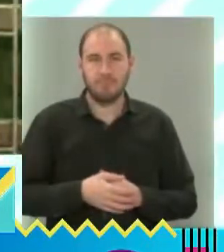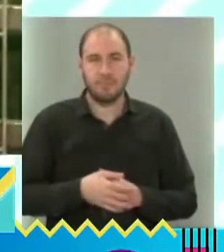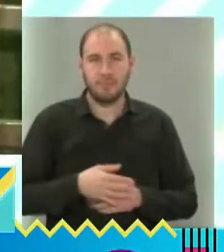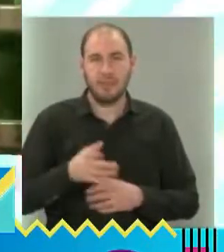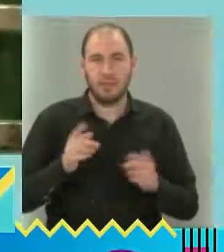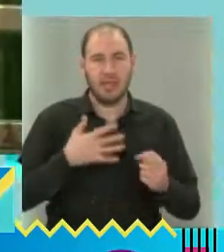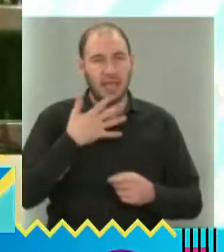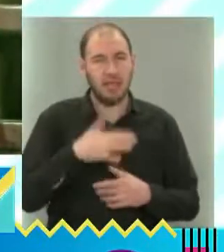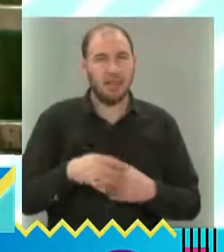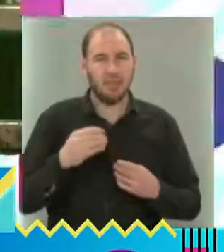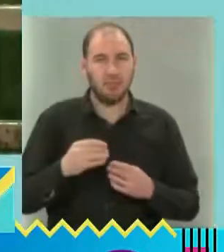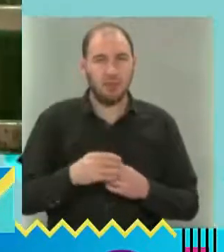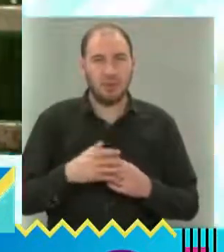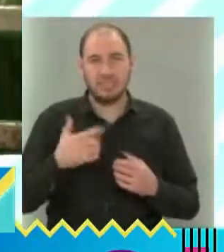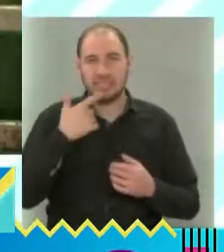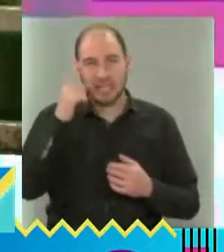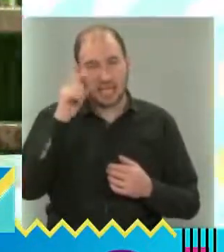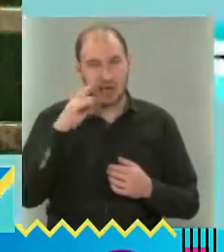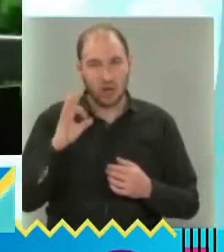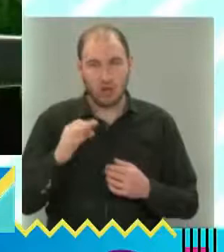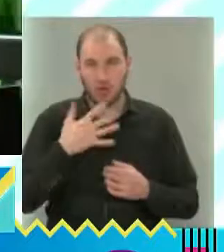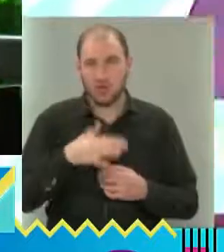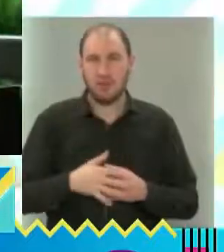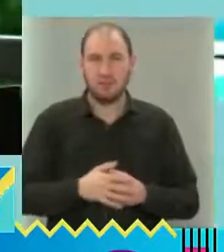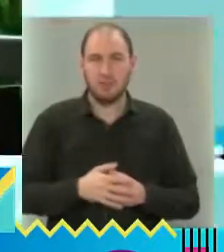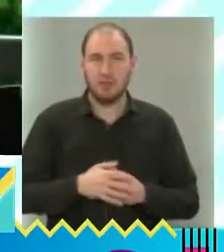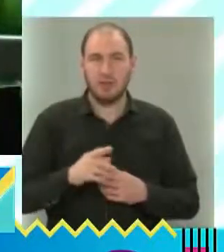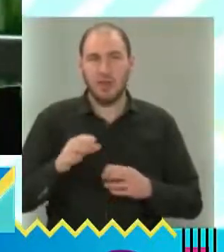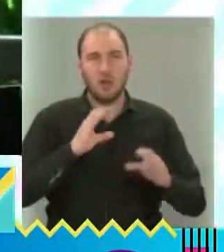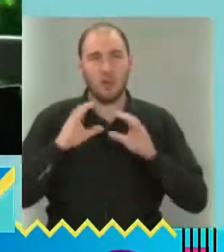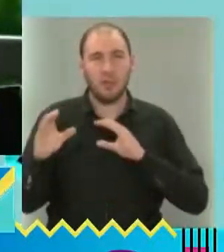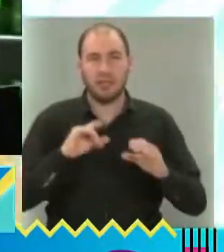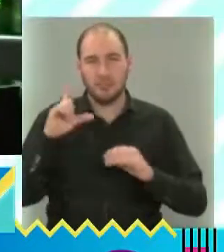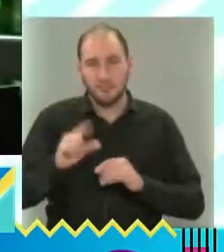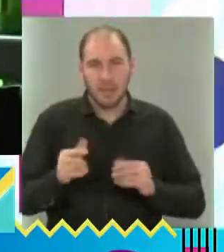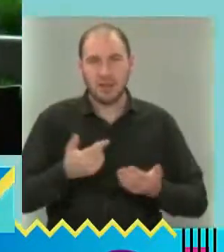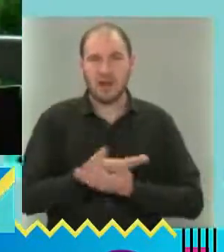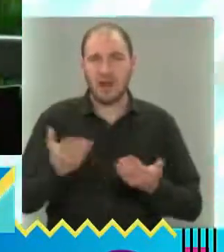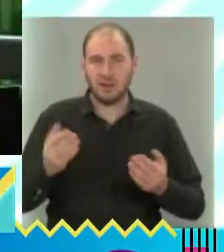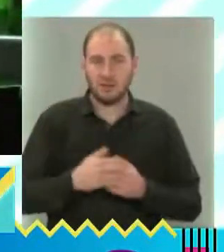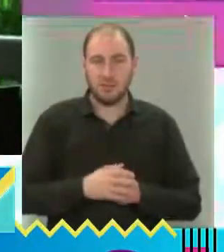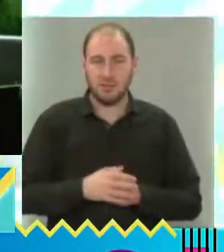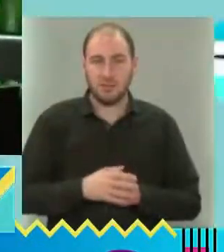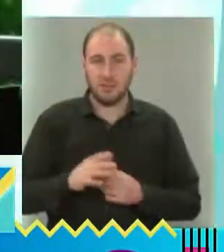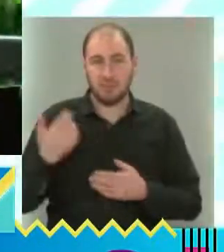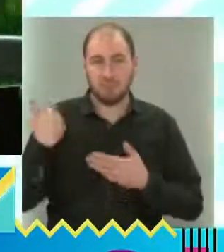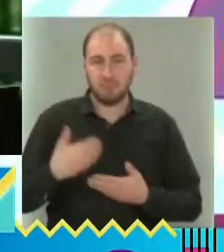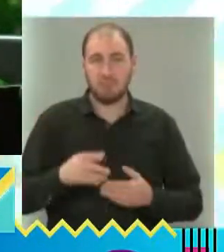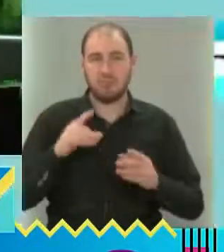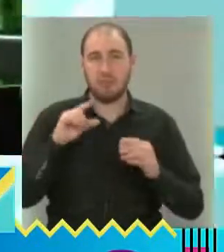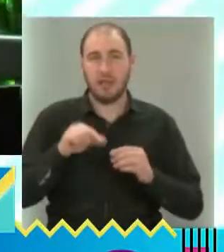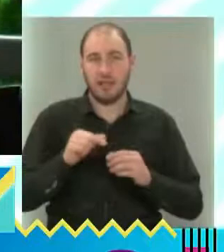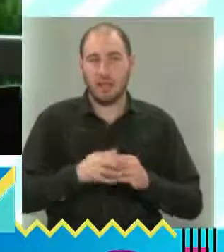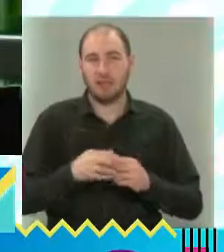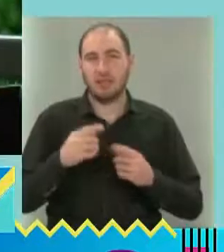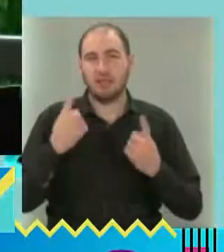disintiendo un poquito con Sergio Villanueva, hay un poco menos de comunicación en general en estos últimos tiempos, porque en época de crisis